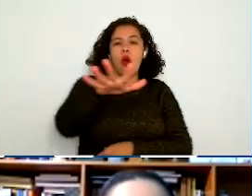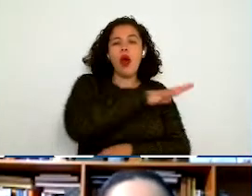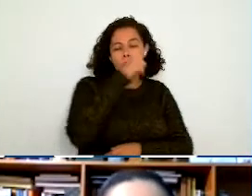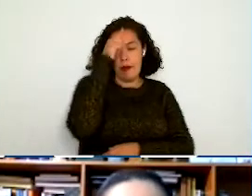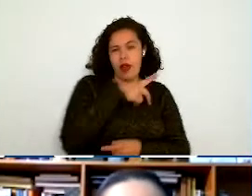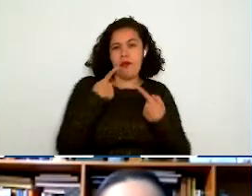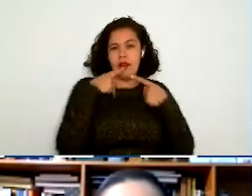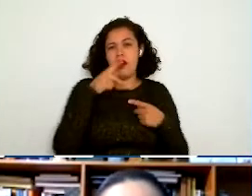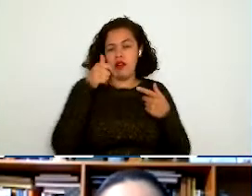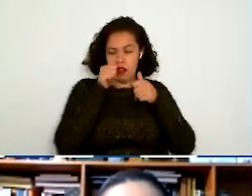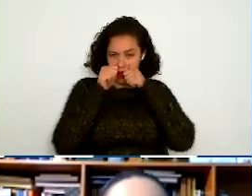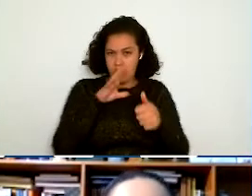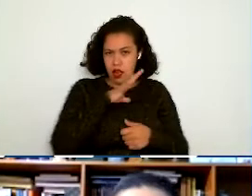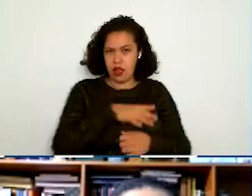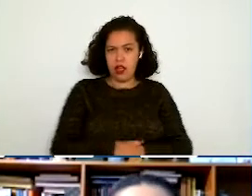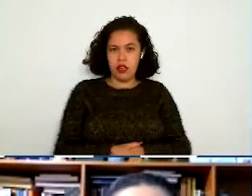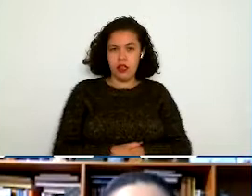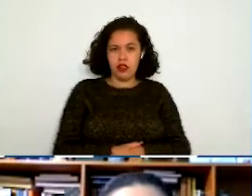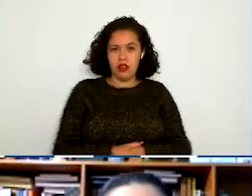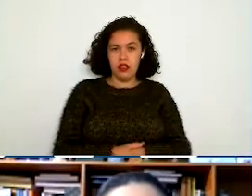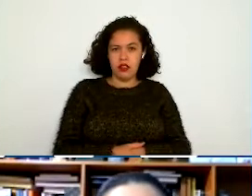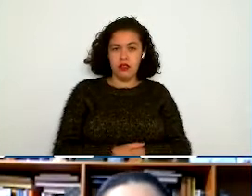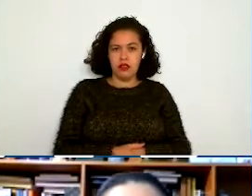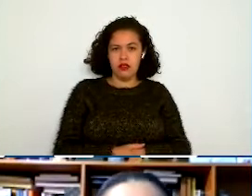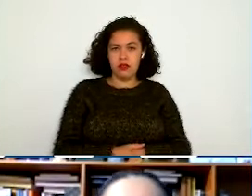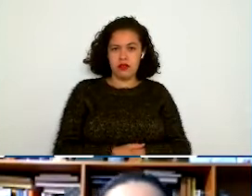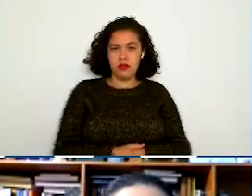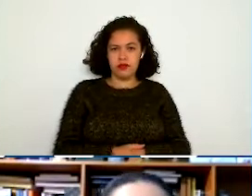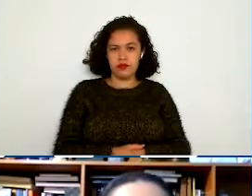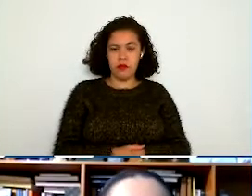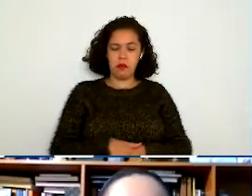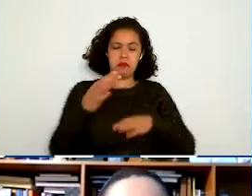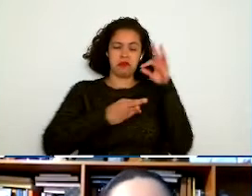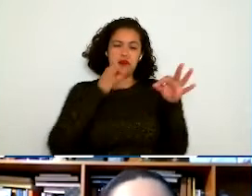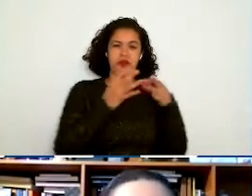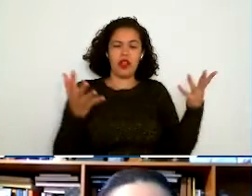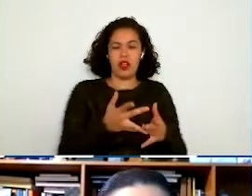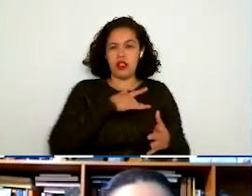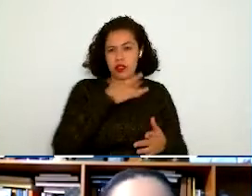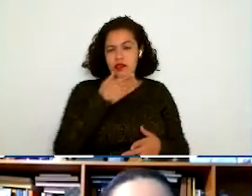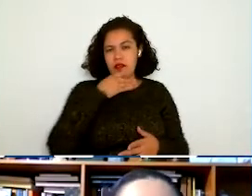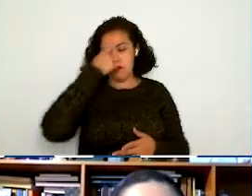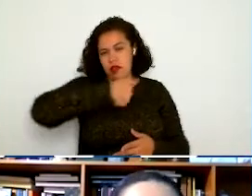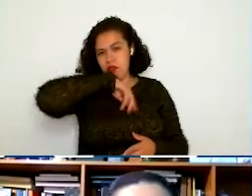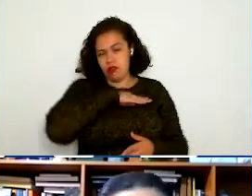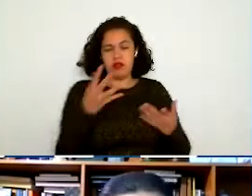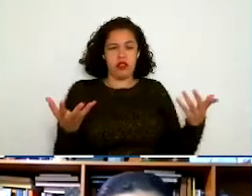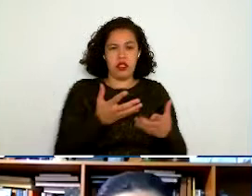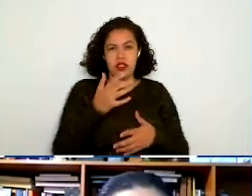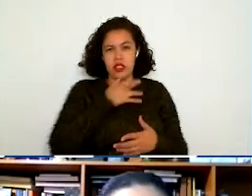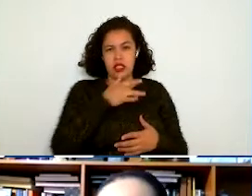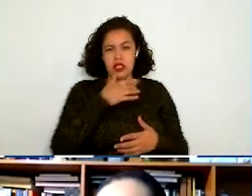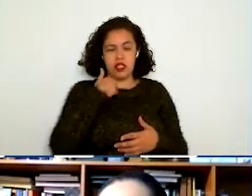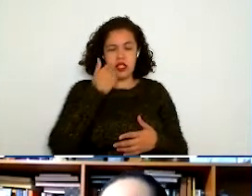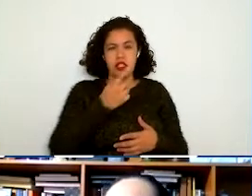recibiendo esa atención, cumpla, ¿no? Genere ese bienestar que nosotros estamos deseando otorgar